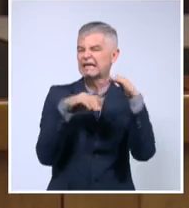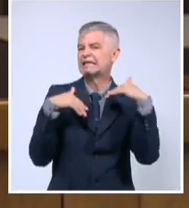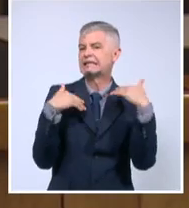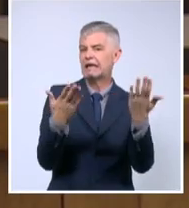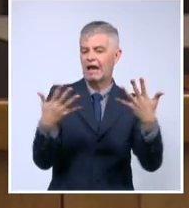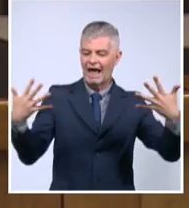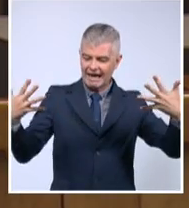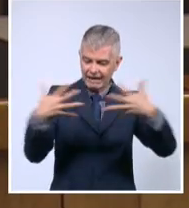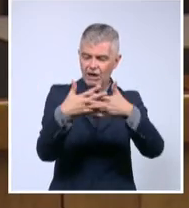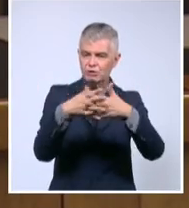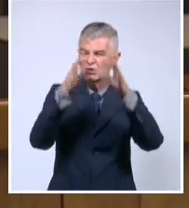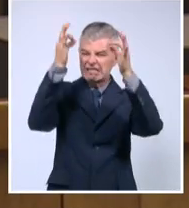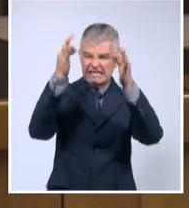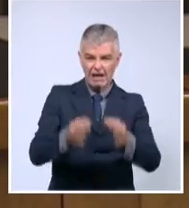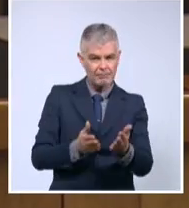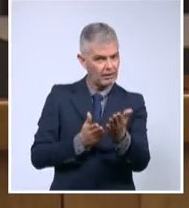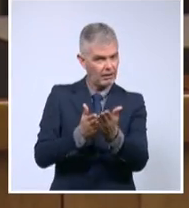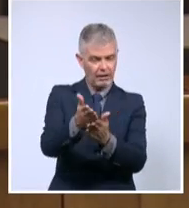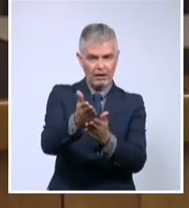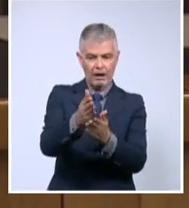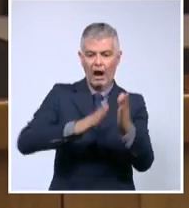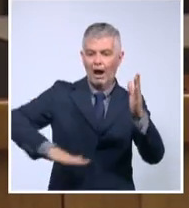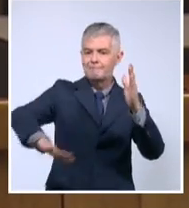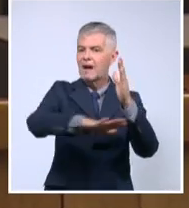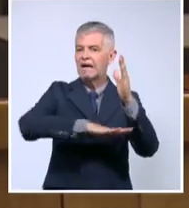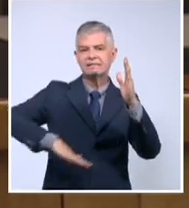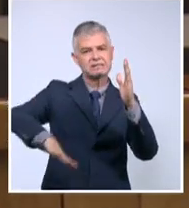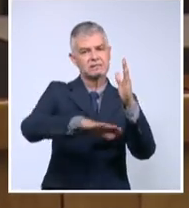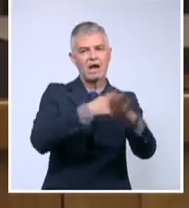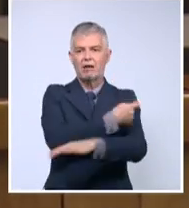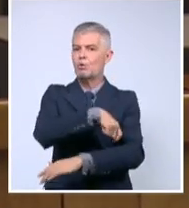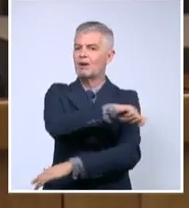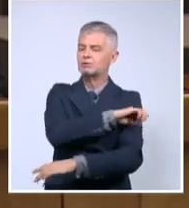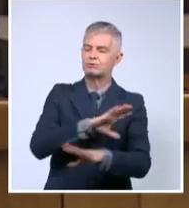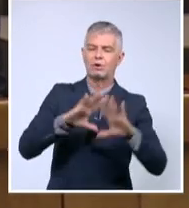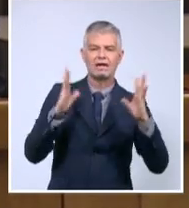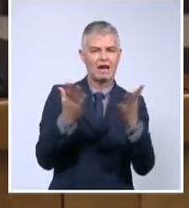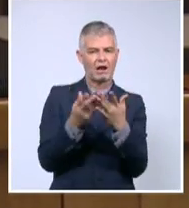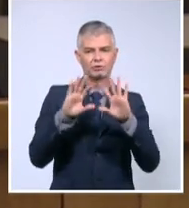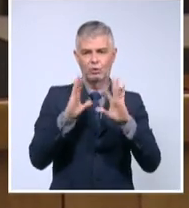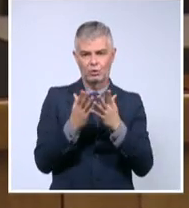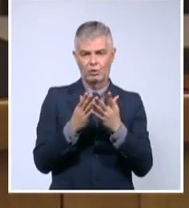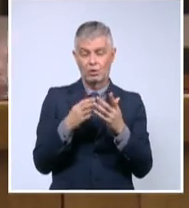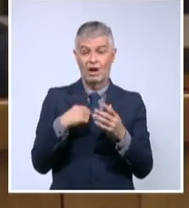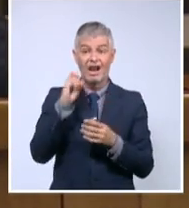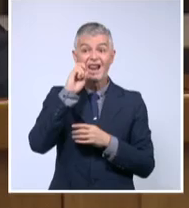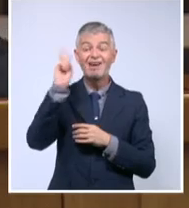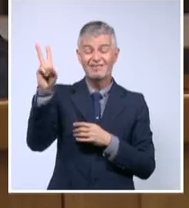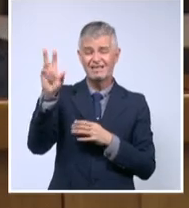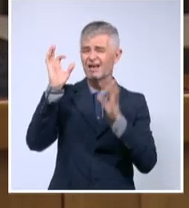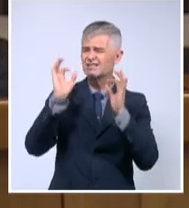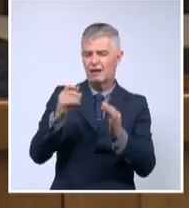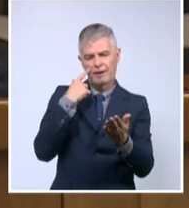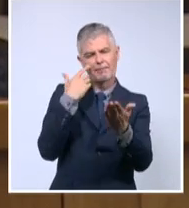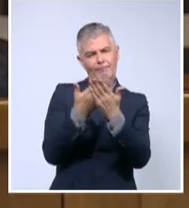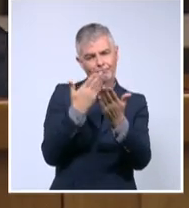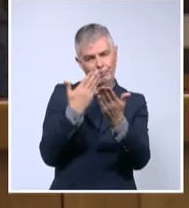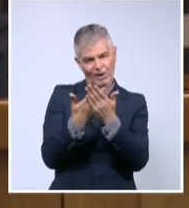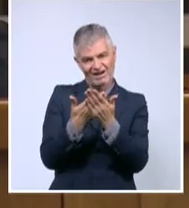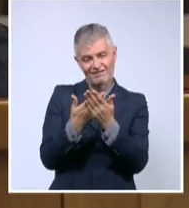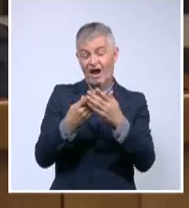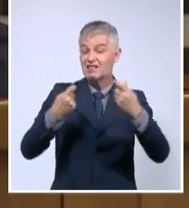real y constante con sus bases y con la población en general. La vida nos ha probado muchas veces que las